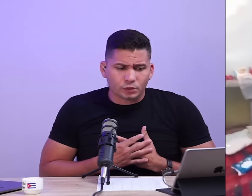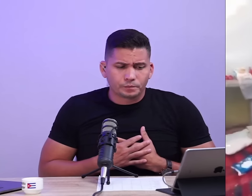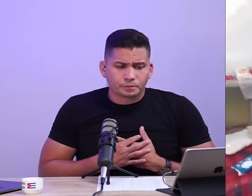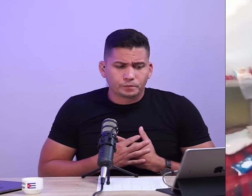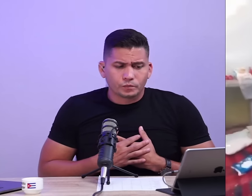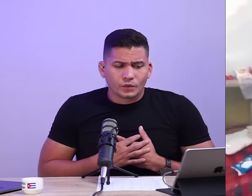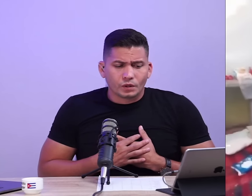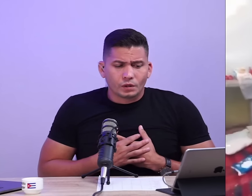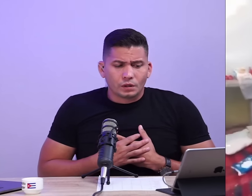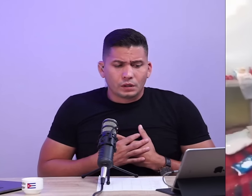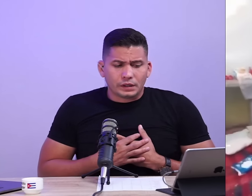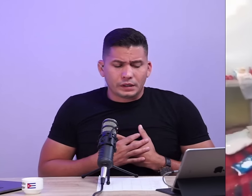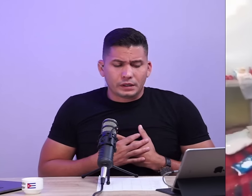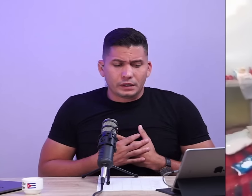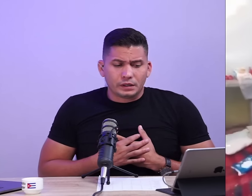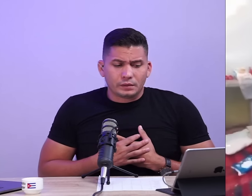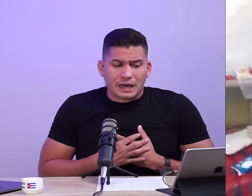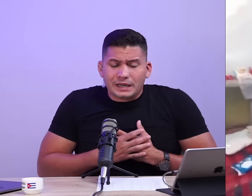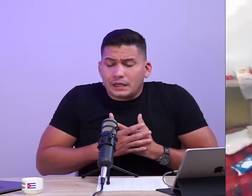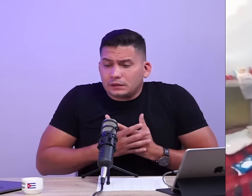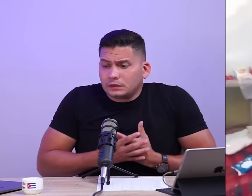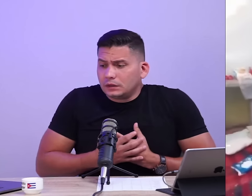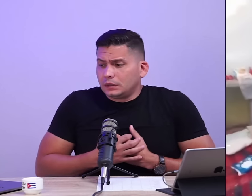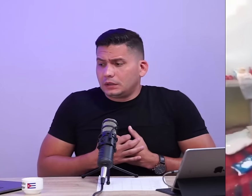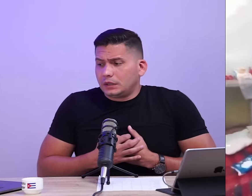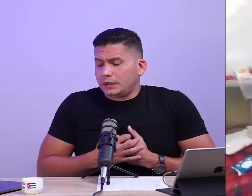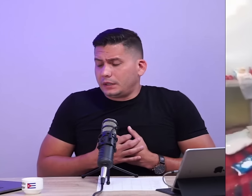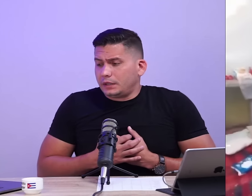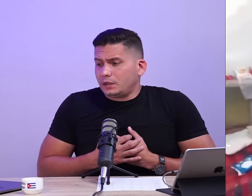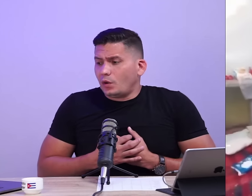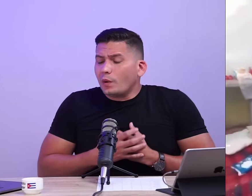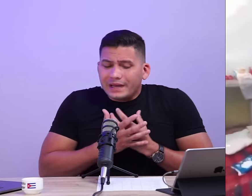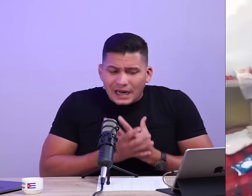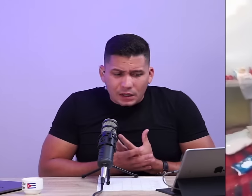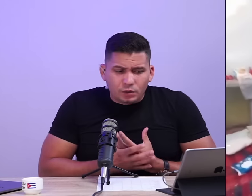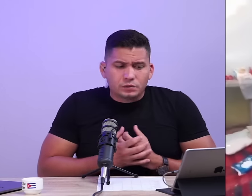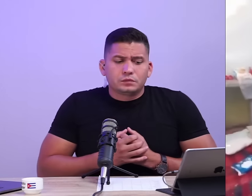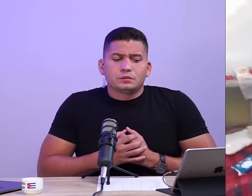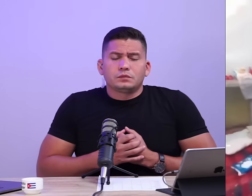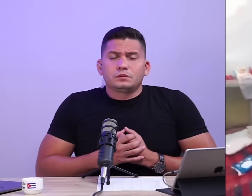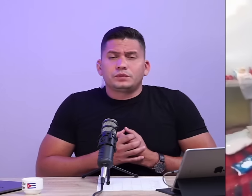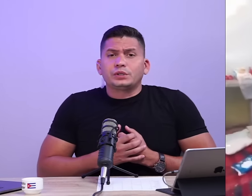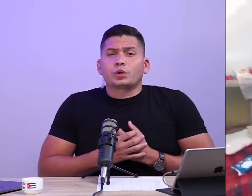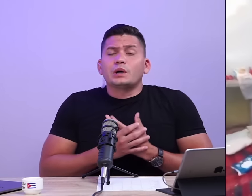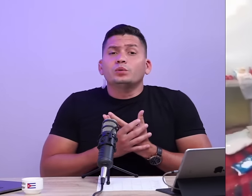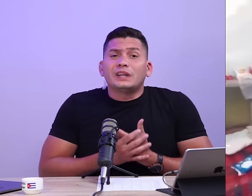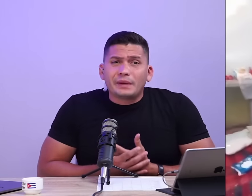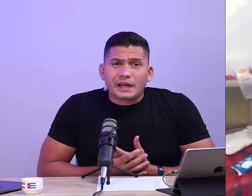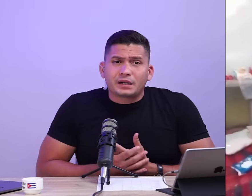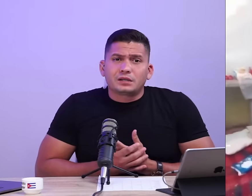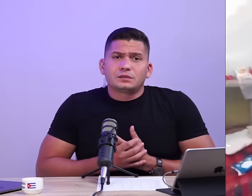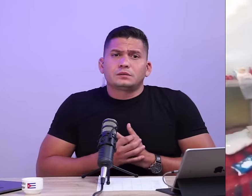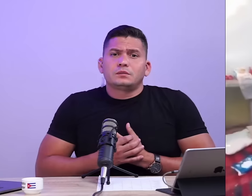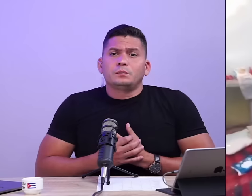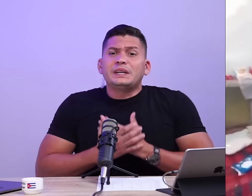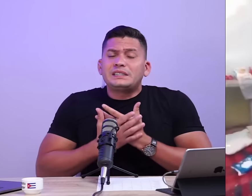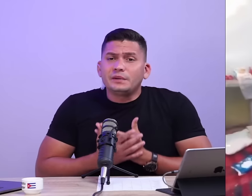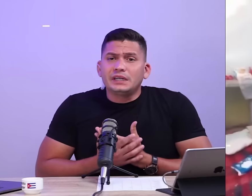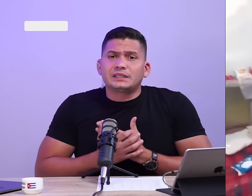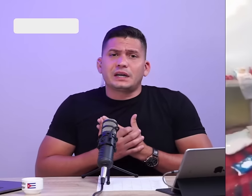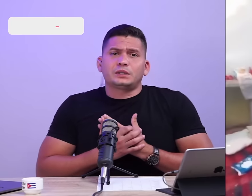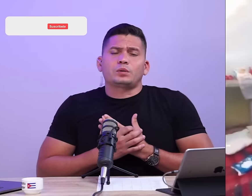siento eh vaya eh obligado siento que es un deber